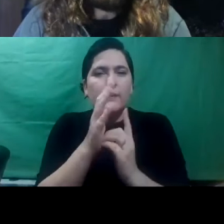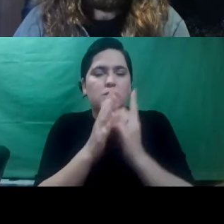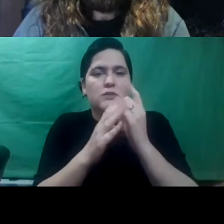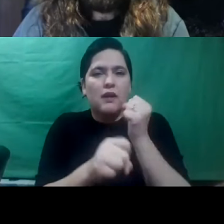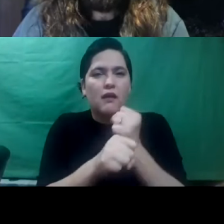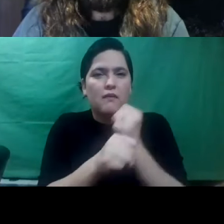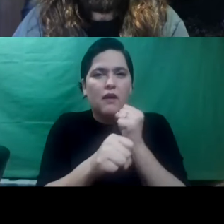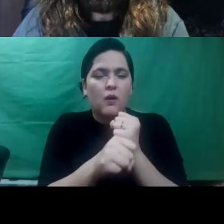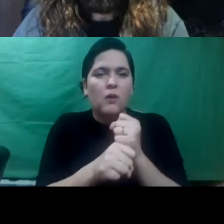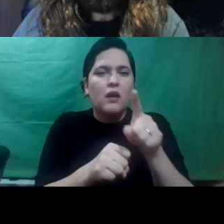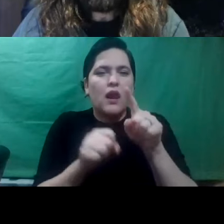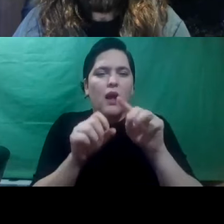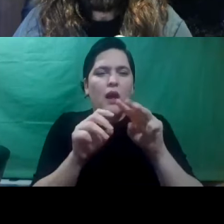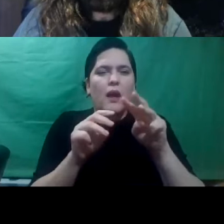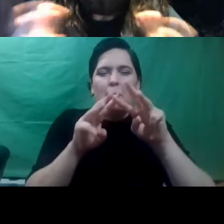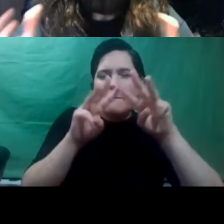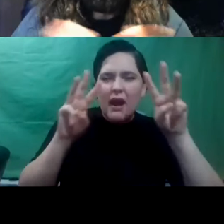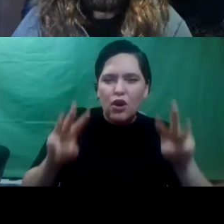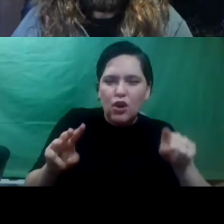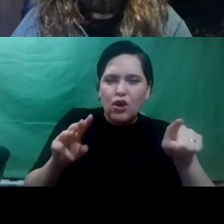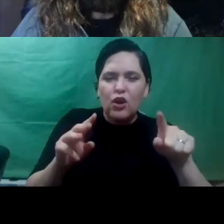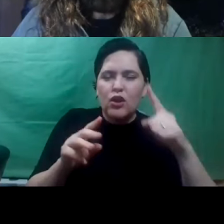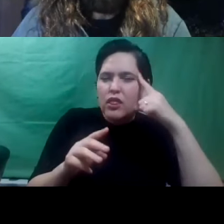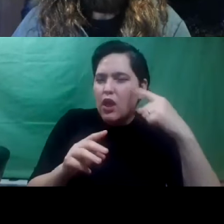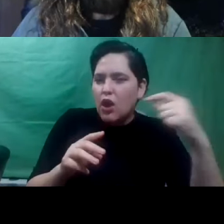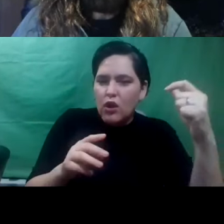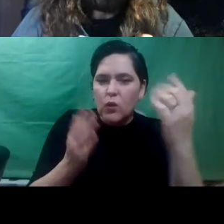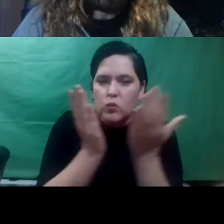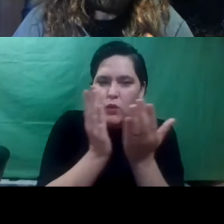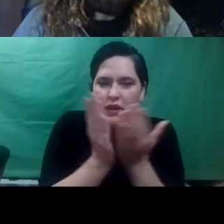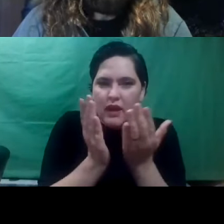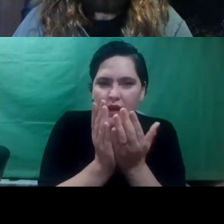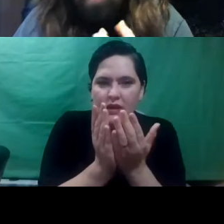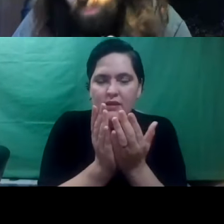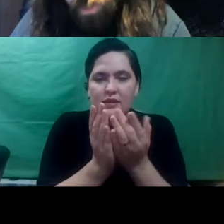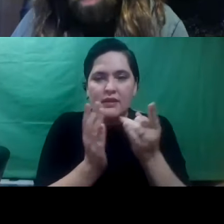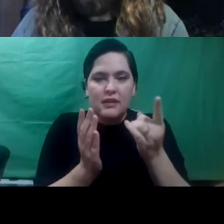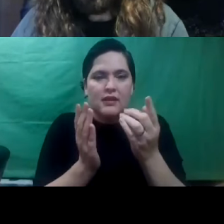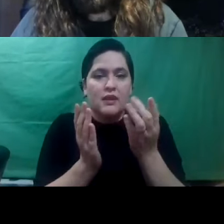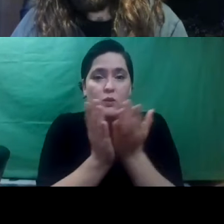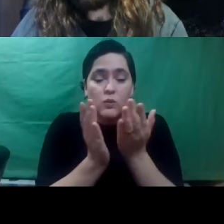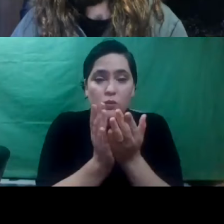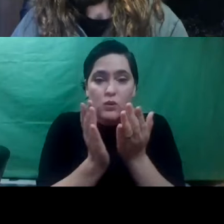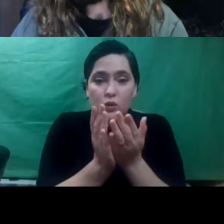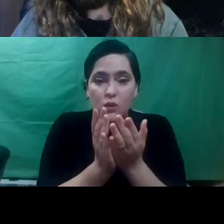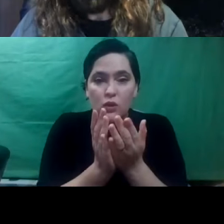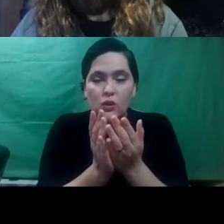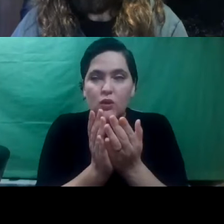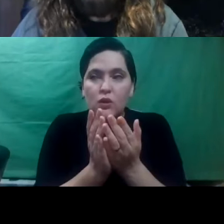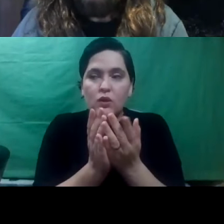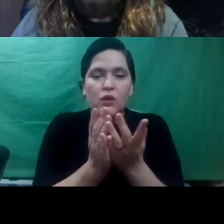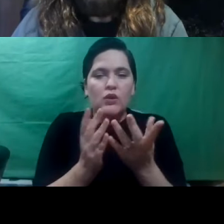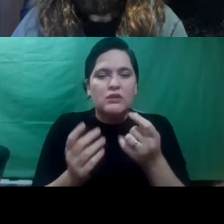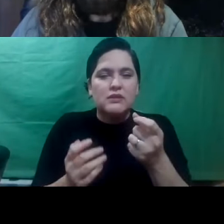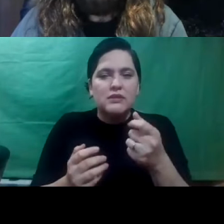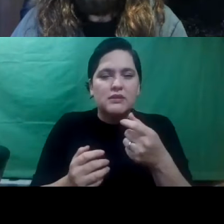que viene a ser el marco teórico y los métodos que vamos a usar para estudiar, los casos de estudios, que son psicodélicos, o específicamente la